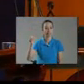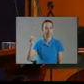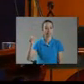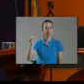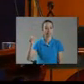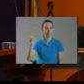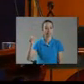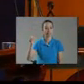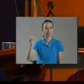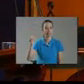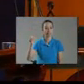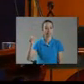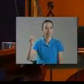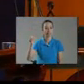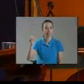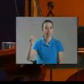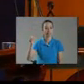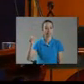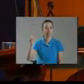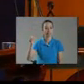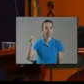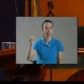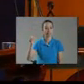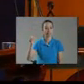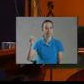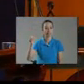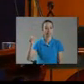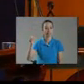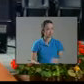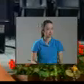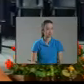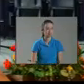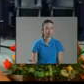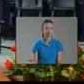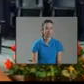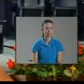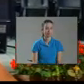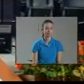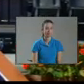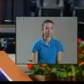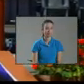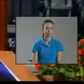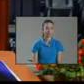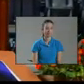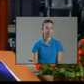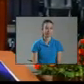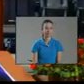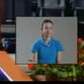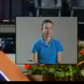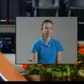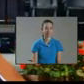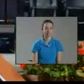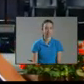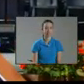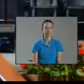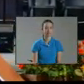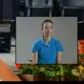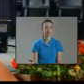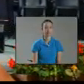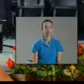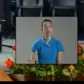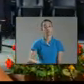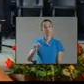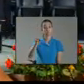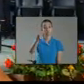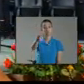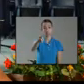crédito. Porque en Chile la política es que es muy mal visto embargar una iglesia. Entonces no les